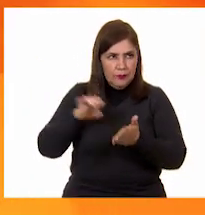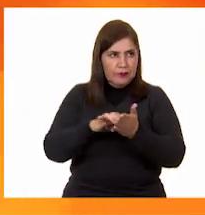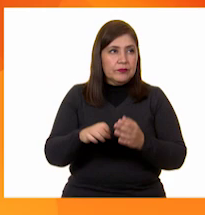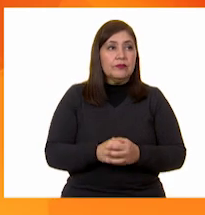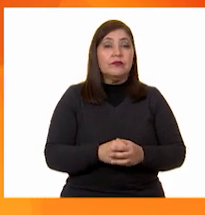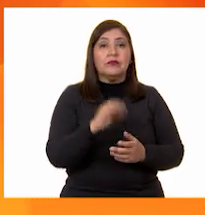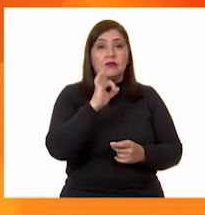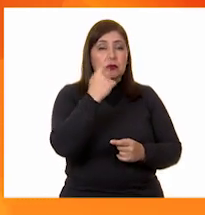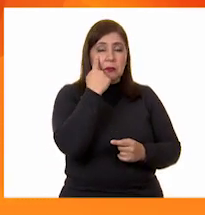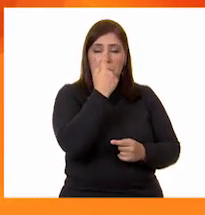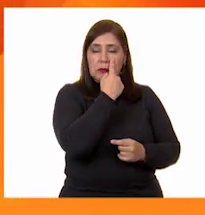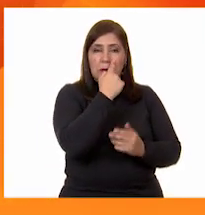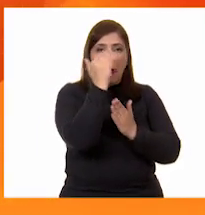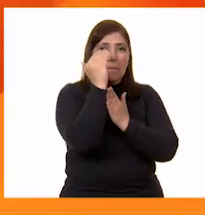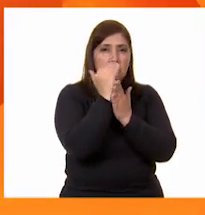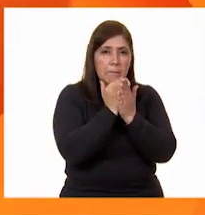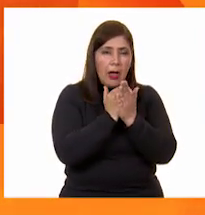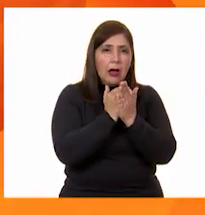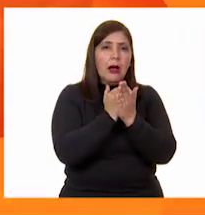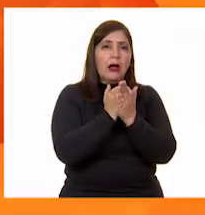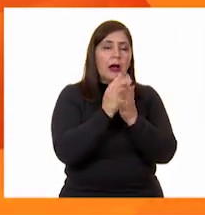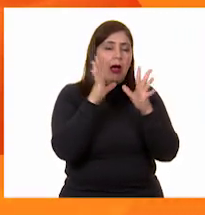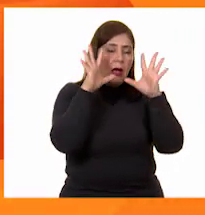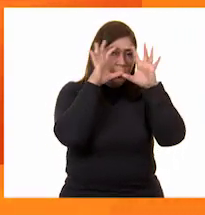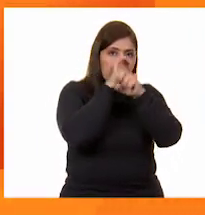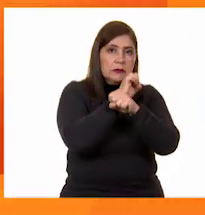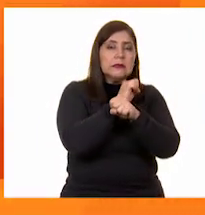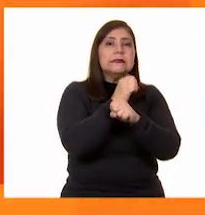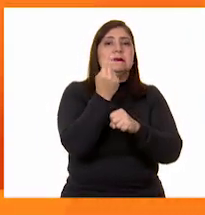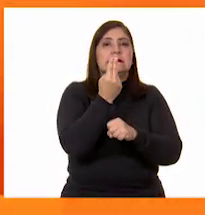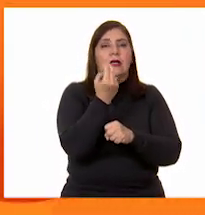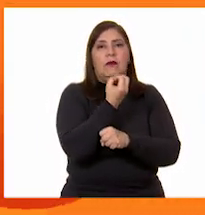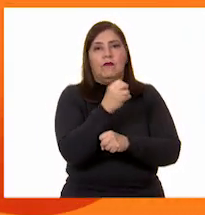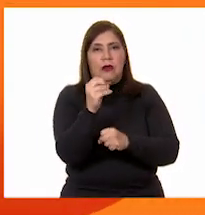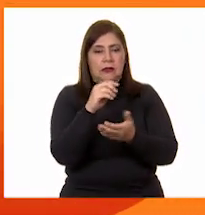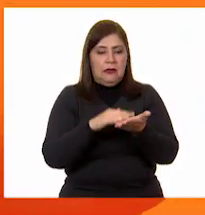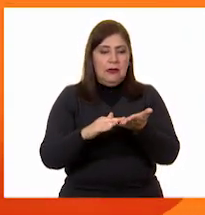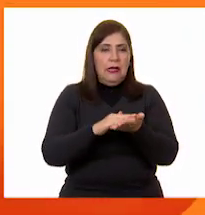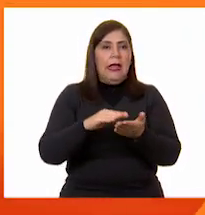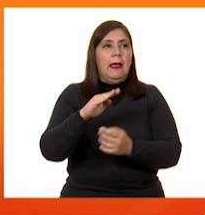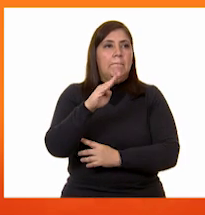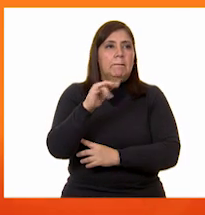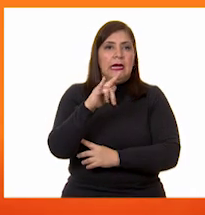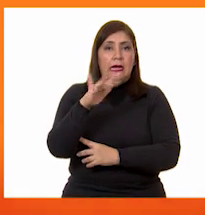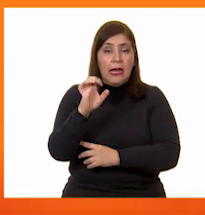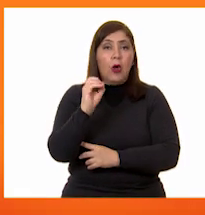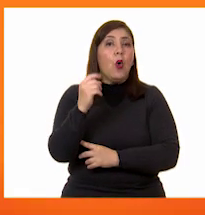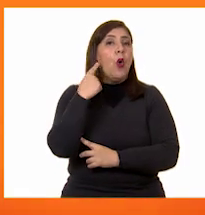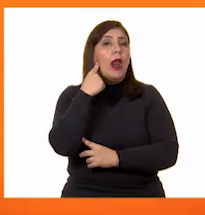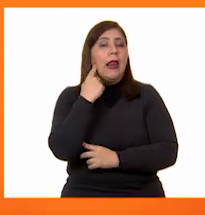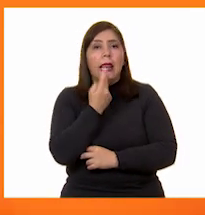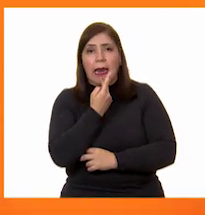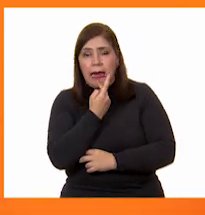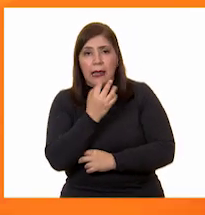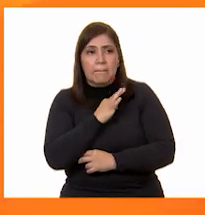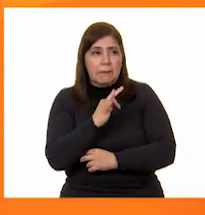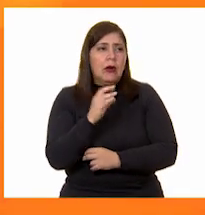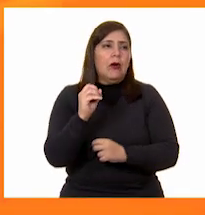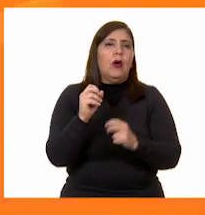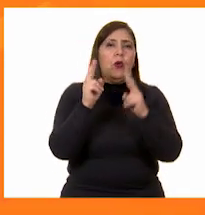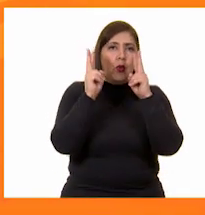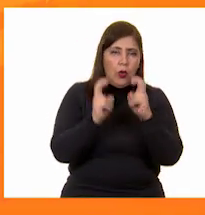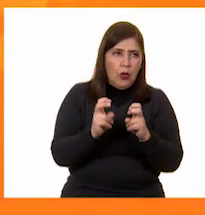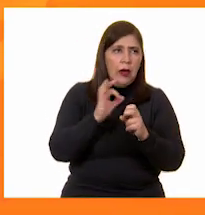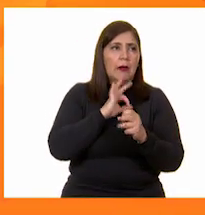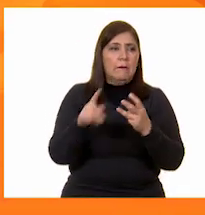si se tiene nula visión, es necesario el uso de sistema braille o lectores parlantes. Grabar audios. En el